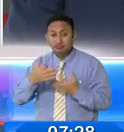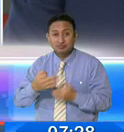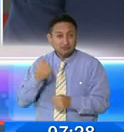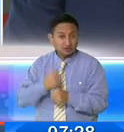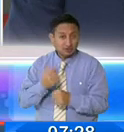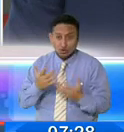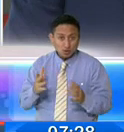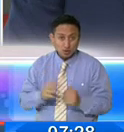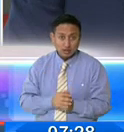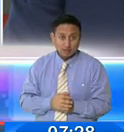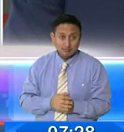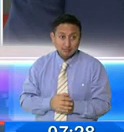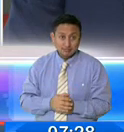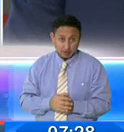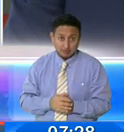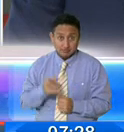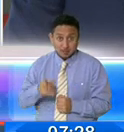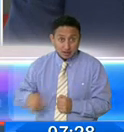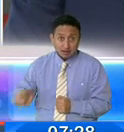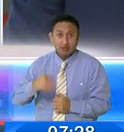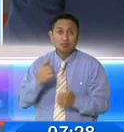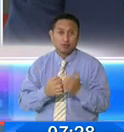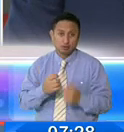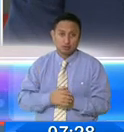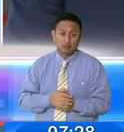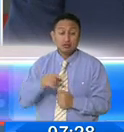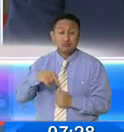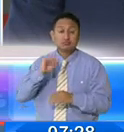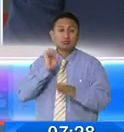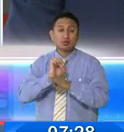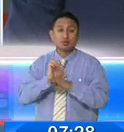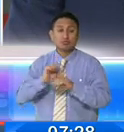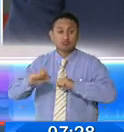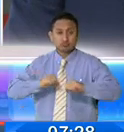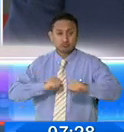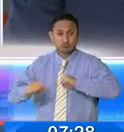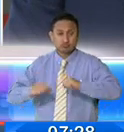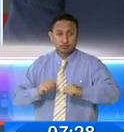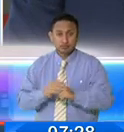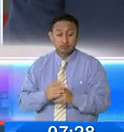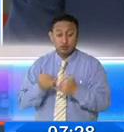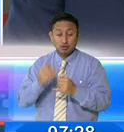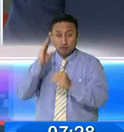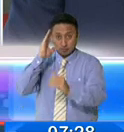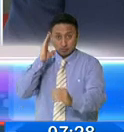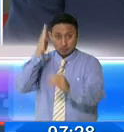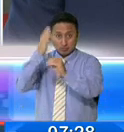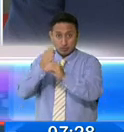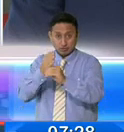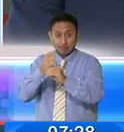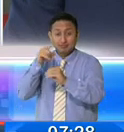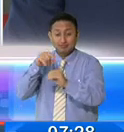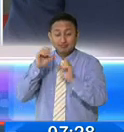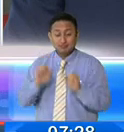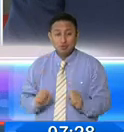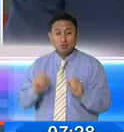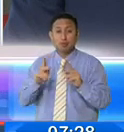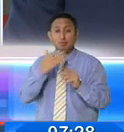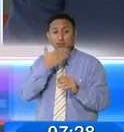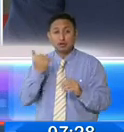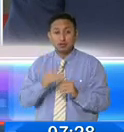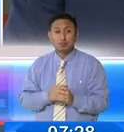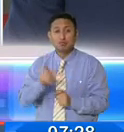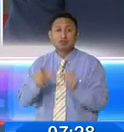están en el desempleo. Creo que el esfuerzo del Ecuador es apuntar precisamente a mejorar las oportunidades para esas